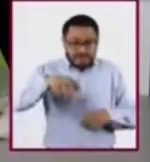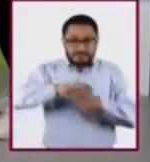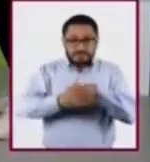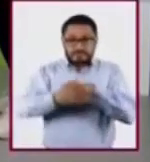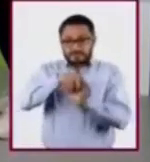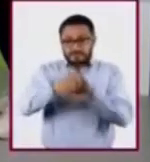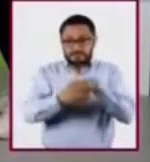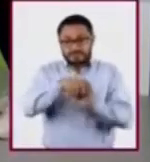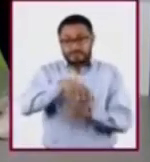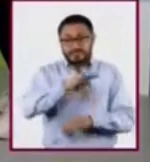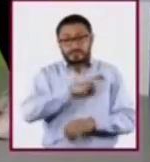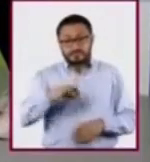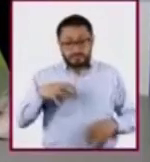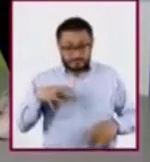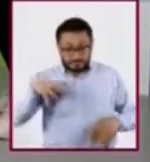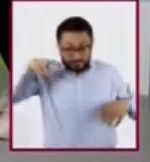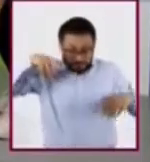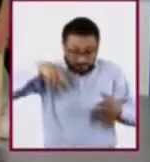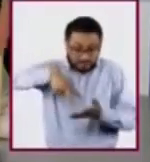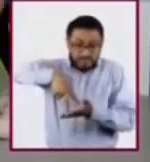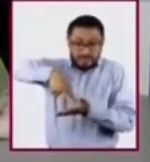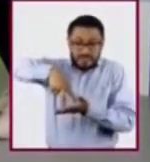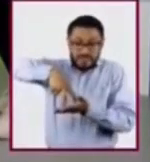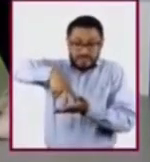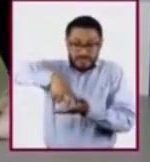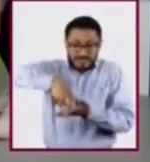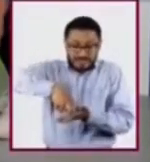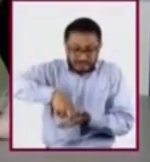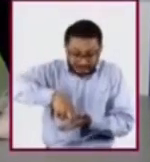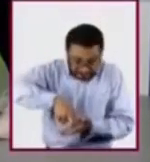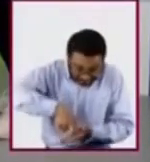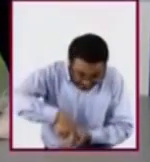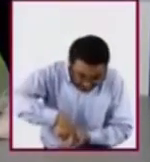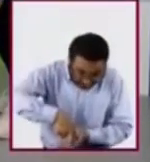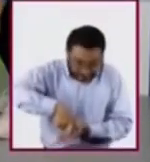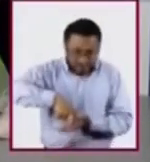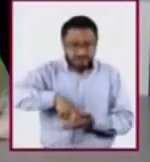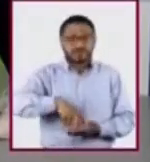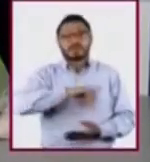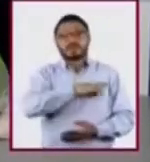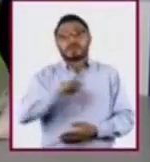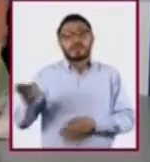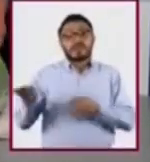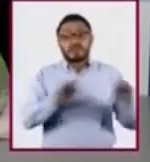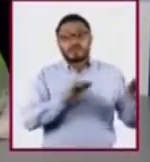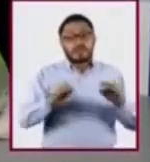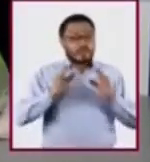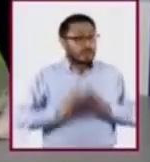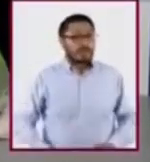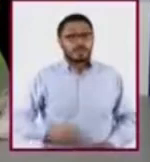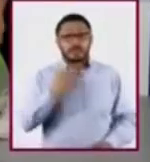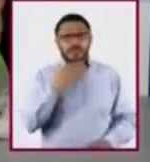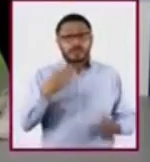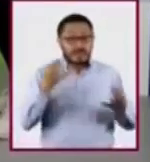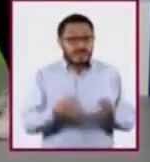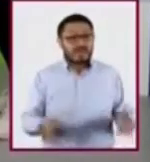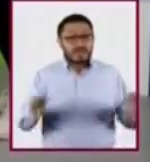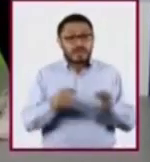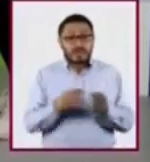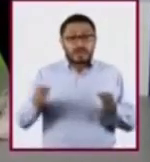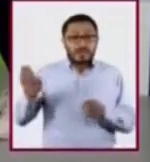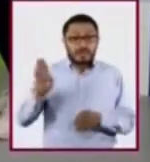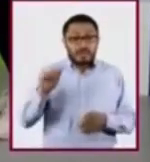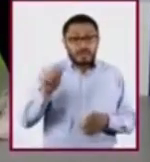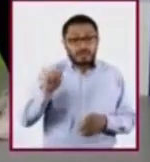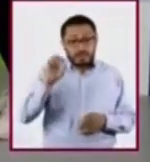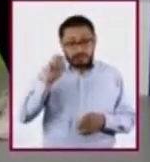flexionarlas para bajar nuestro centro de gravedad y de esta manera tener una mejor manipulación del mismo. Es importante que el bastón no lo eleves más arriba de la